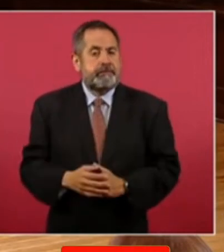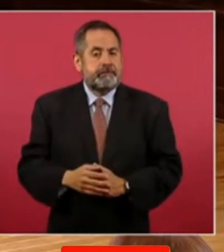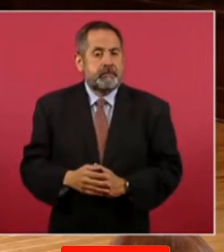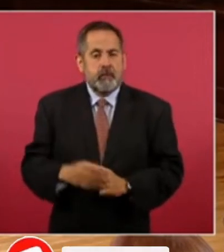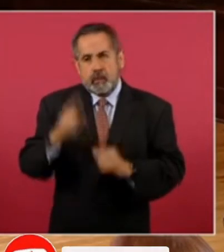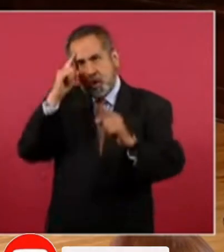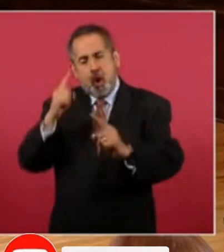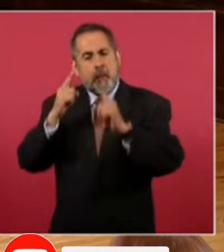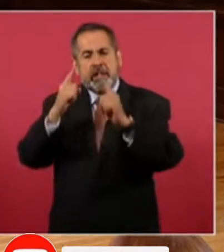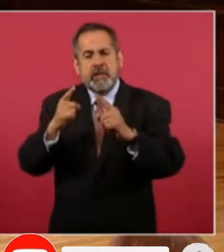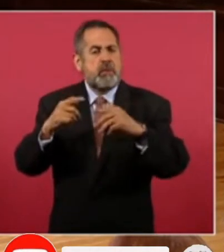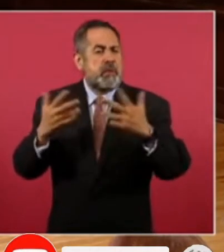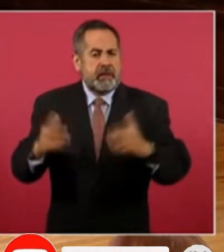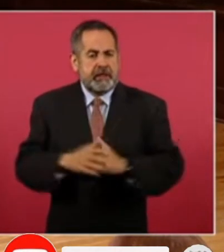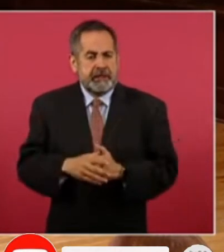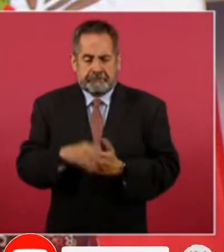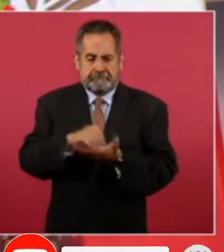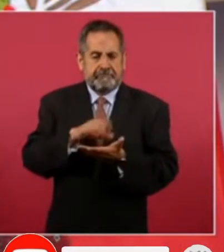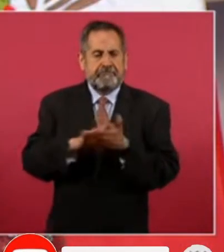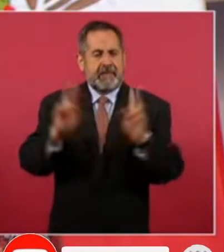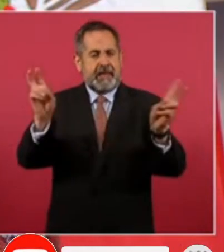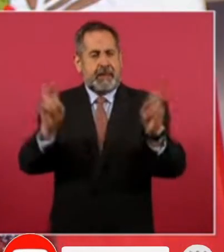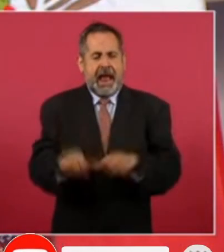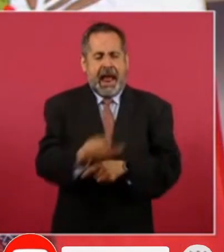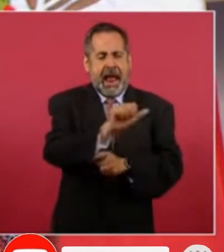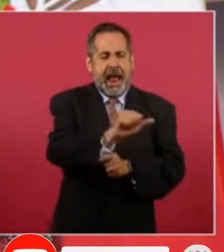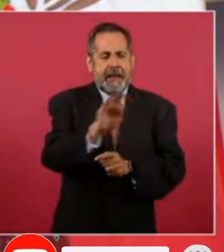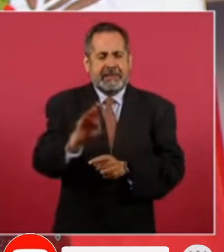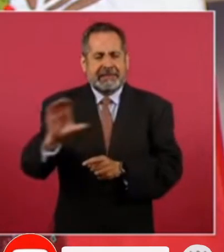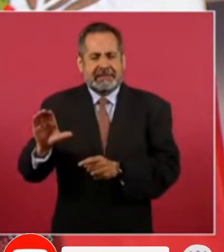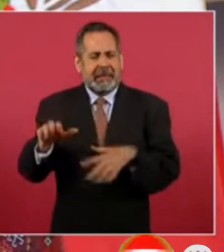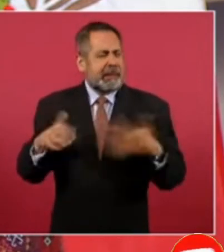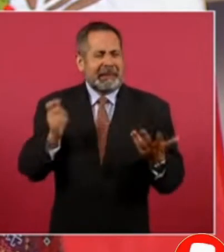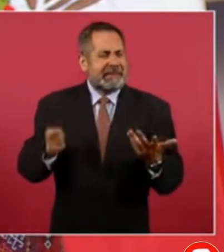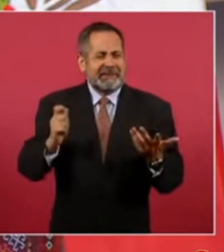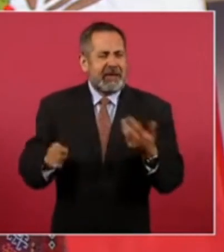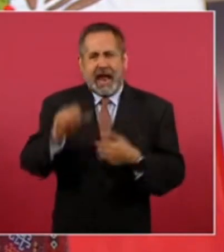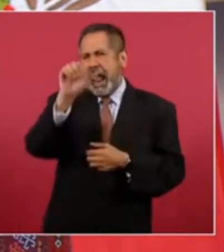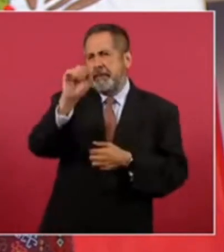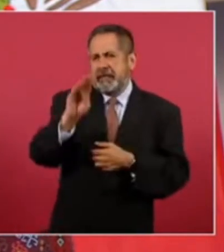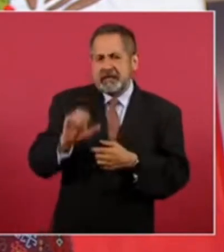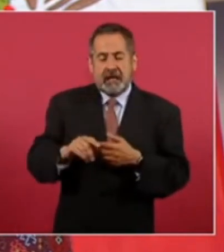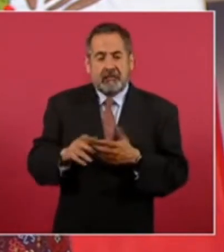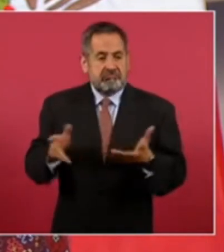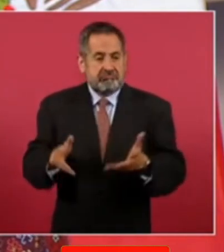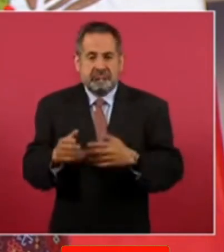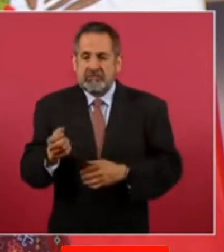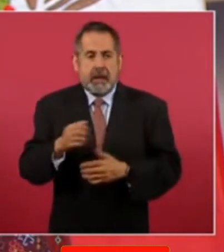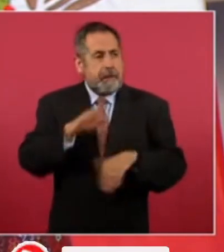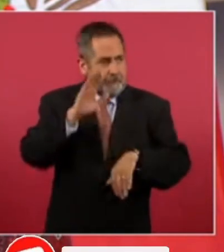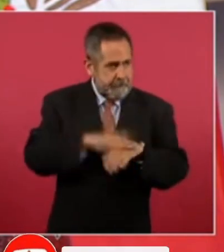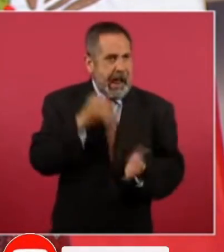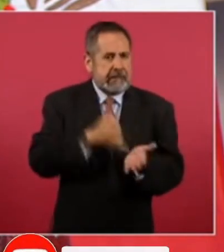misión, implementamos el ABC del SAT, que consiste en aumentar la eficiencia